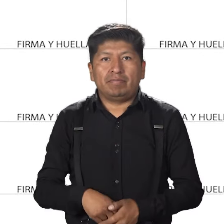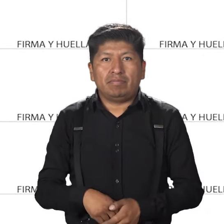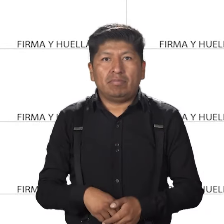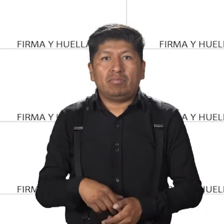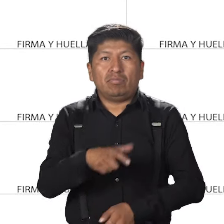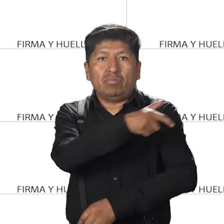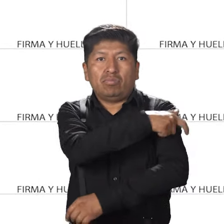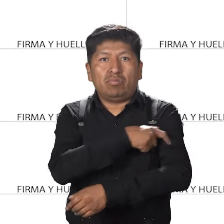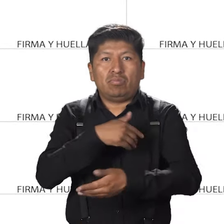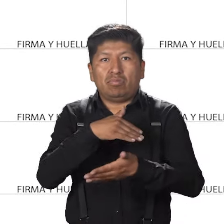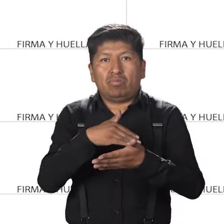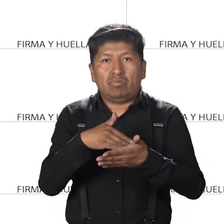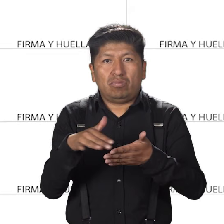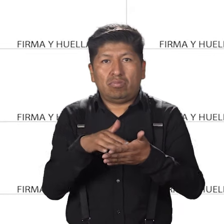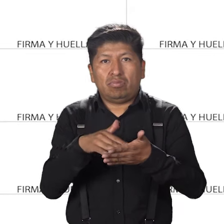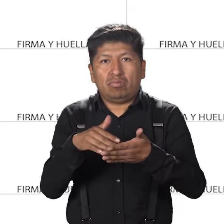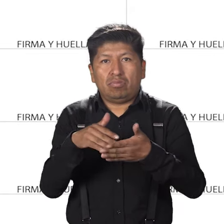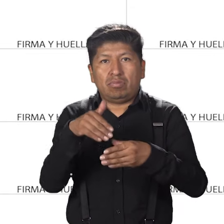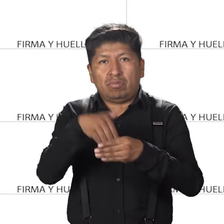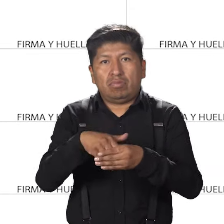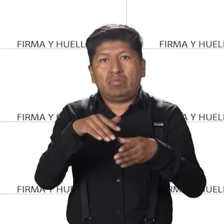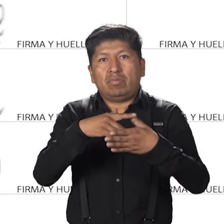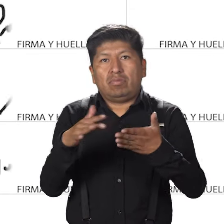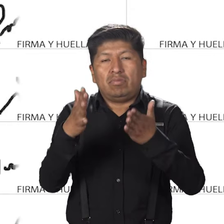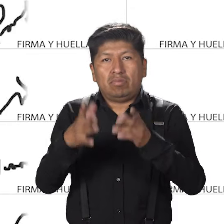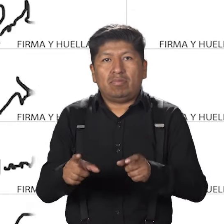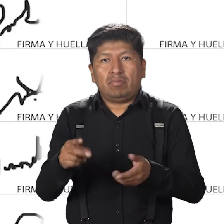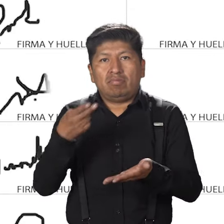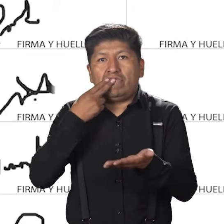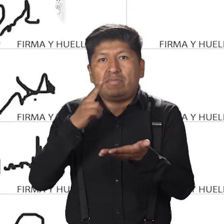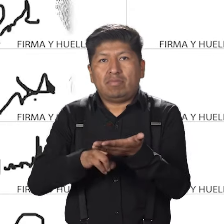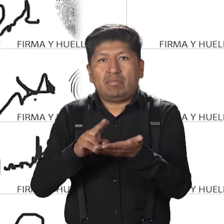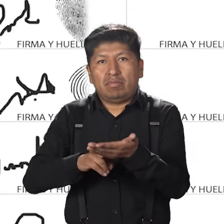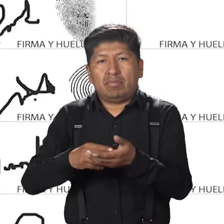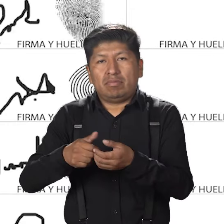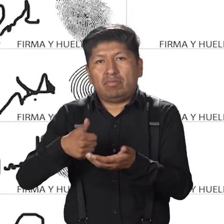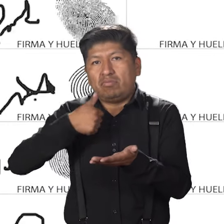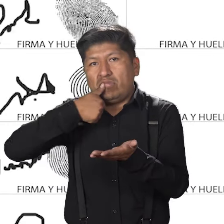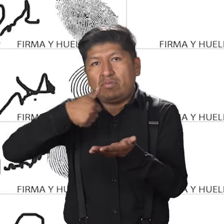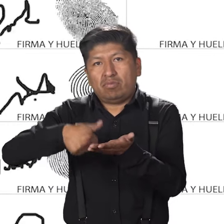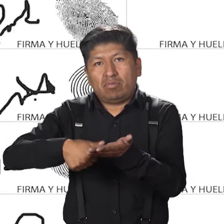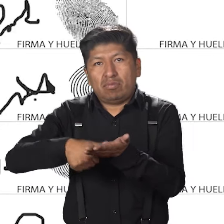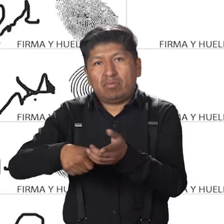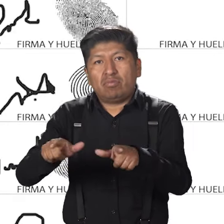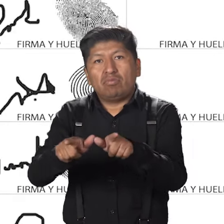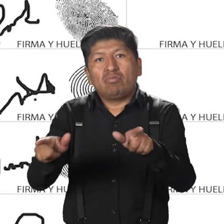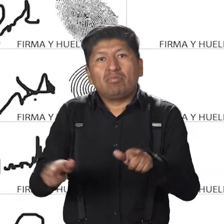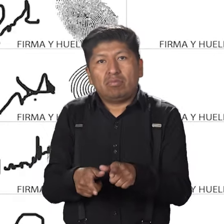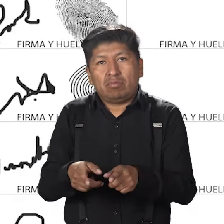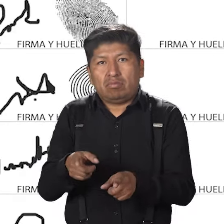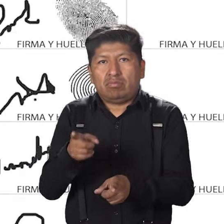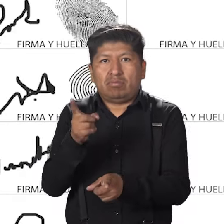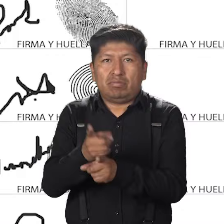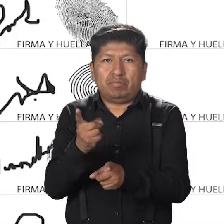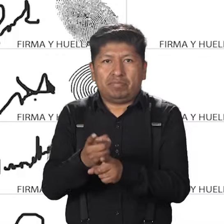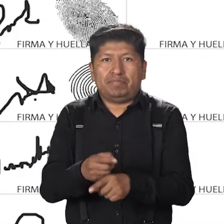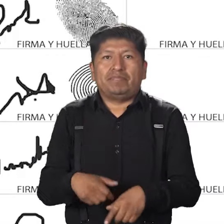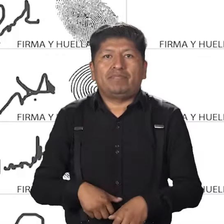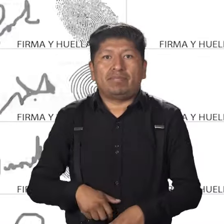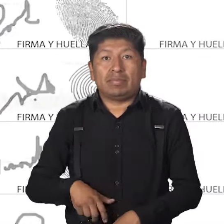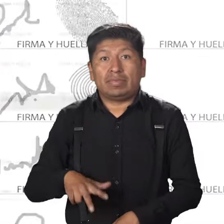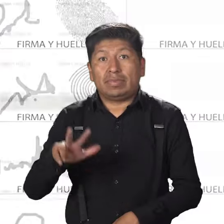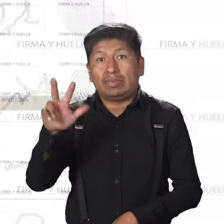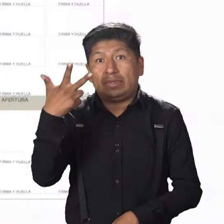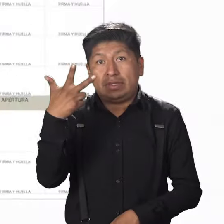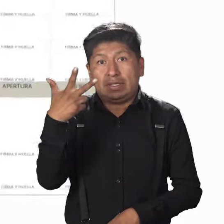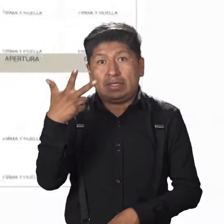estudiantiles presentes. Los jurados electorales estudiantiles firmarán y colocarán su huella dactilar en el lugar donde les